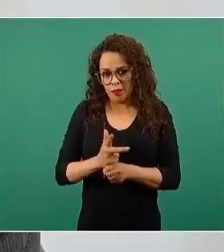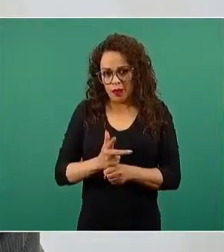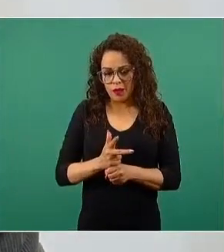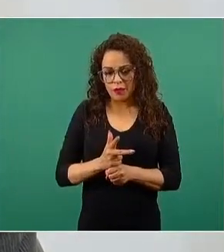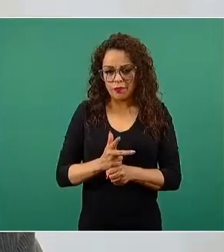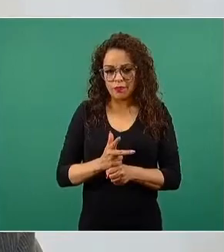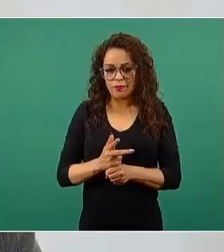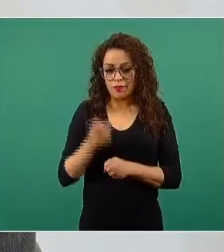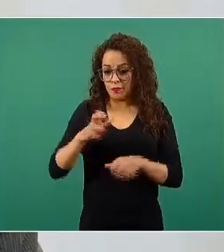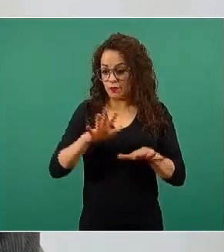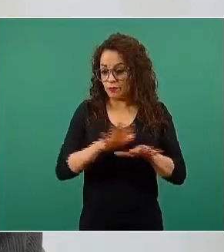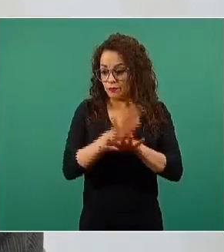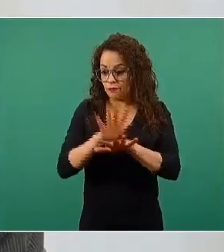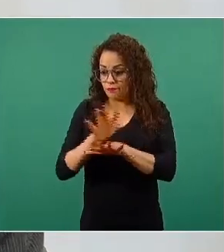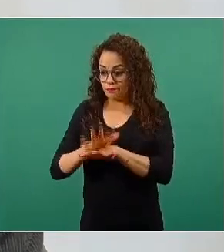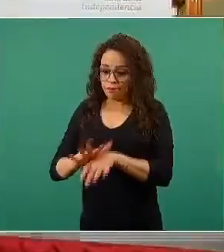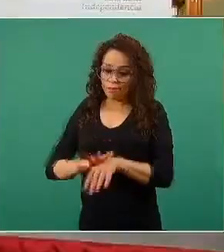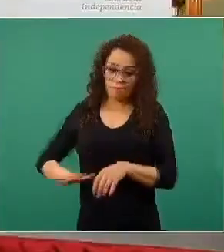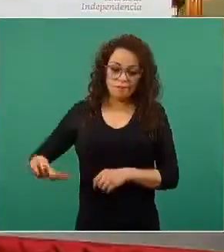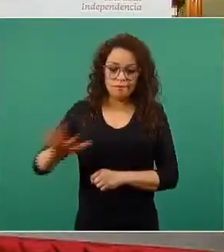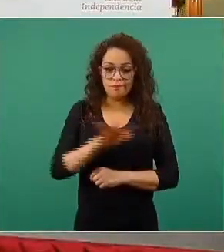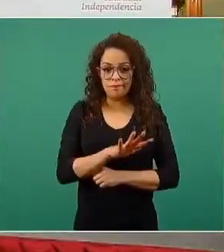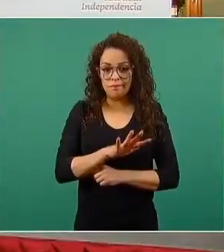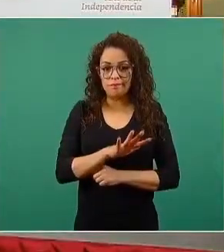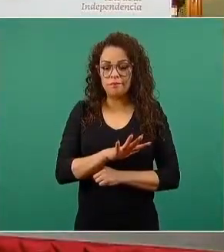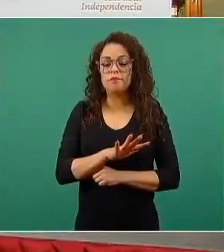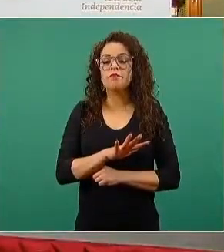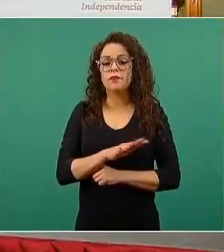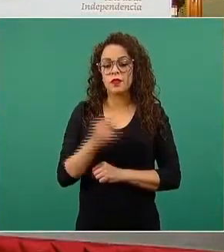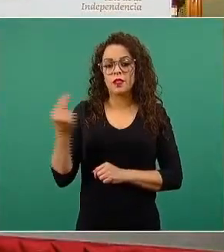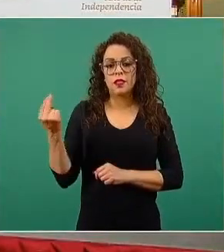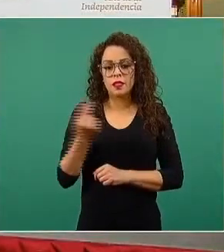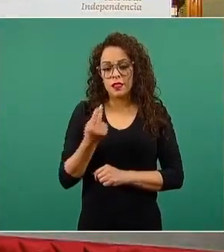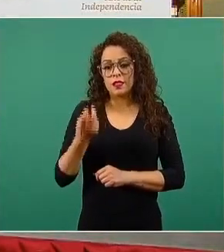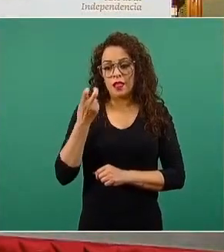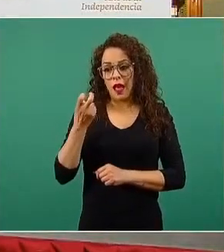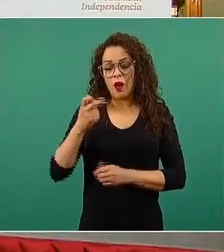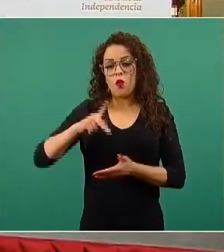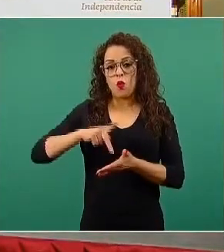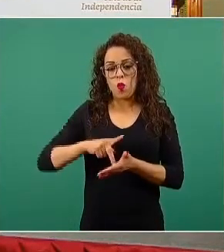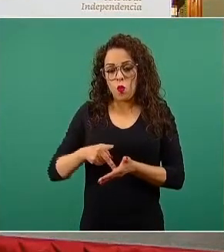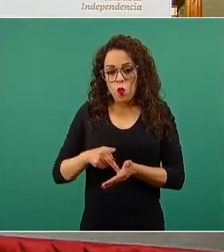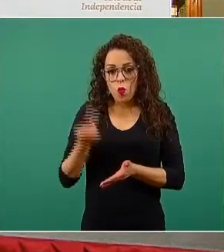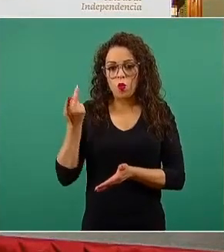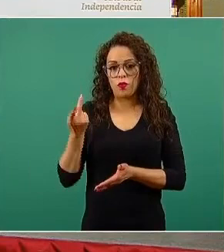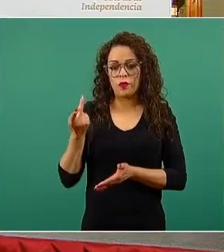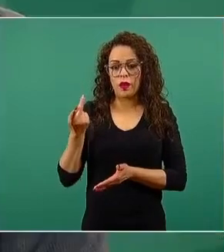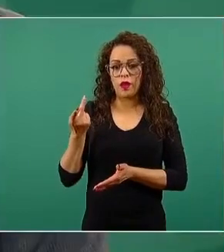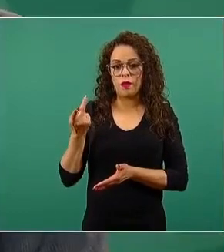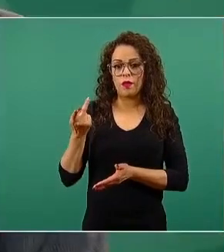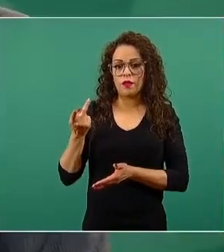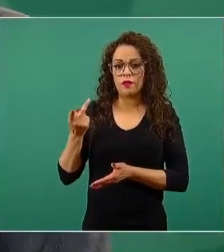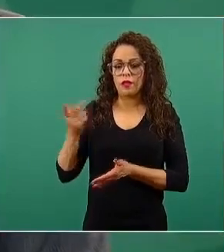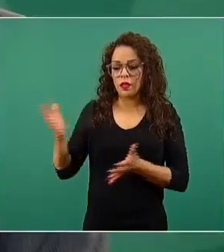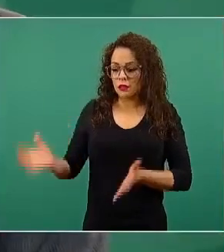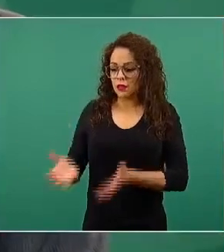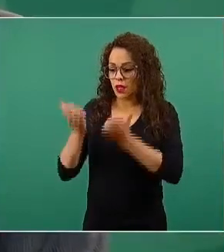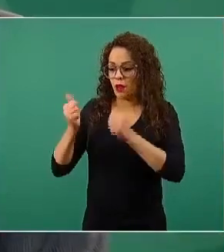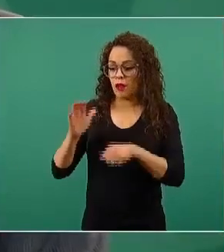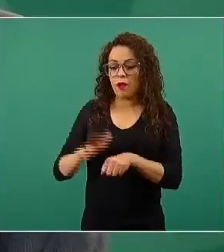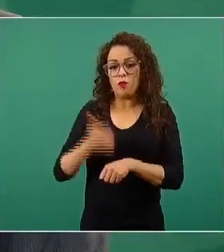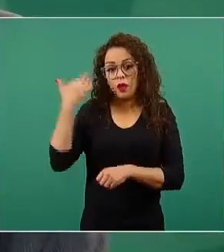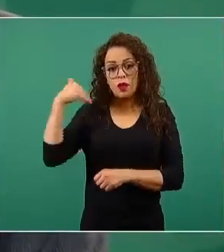esta reorganización y a estas nuevas necesidades, recapturar mucho de esto que dedicamos al COVID por ser una prioridad y que